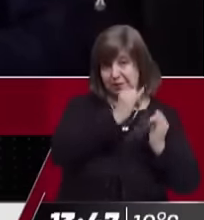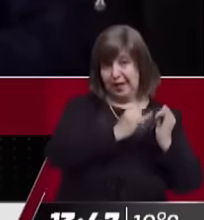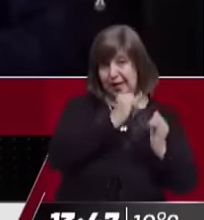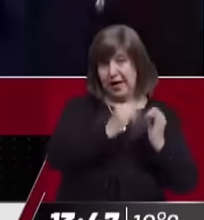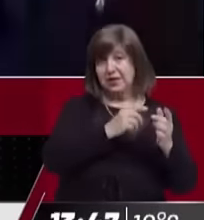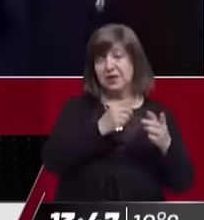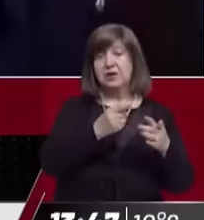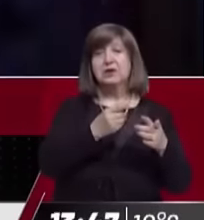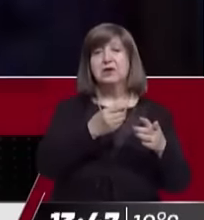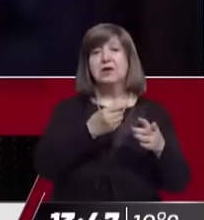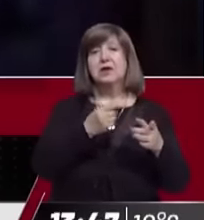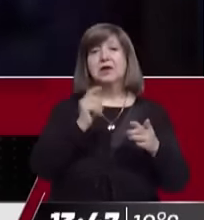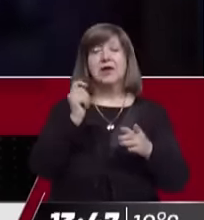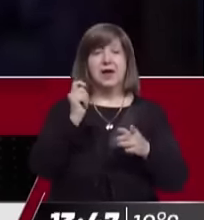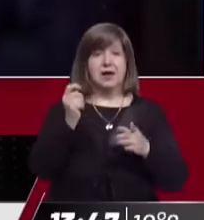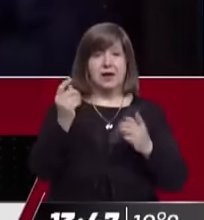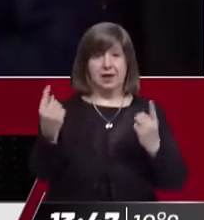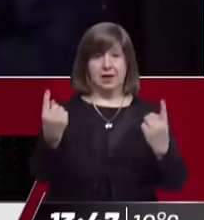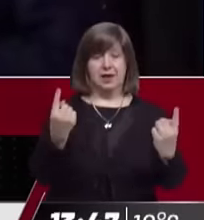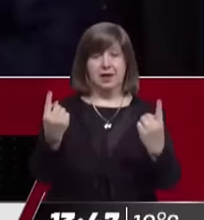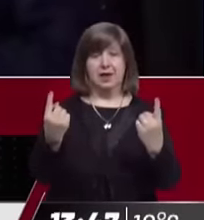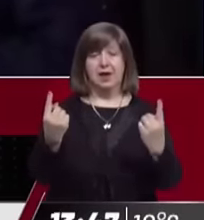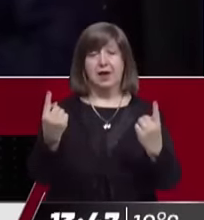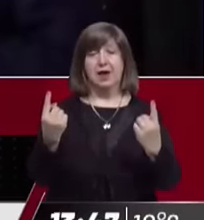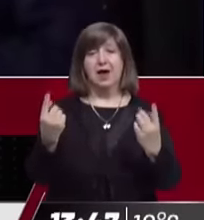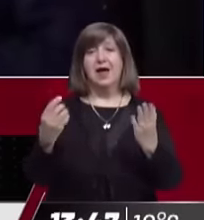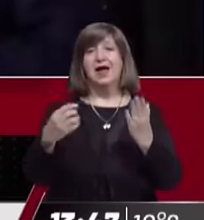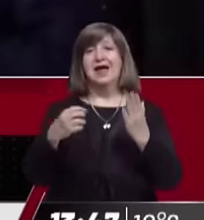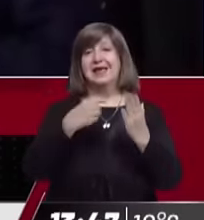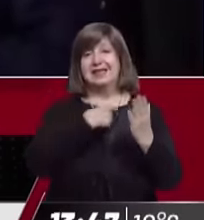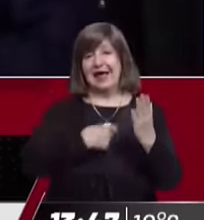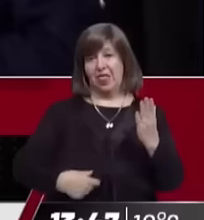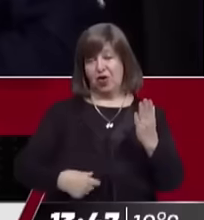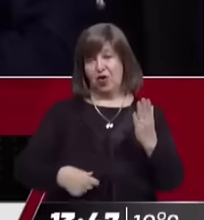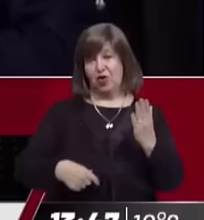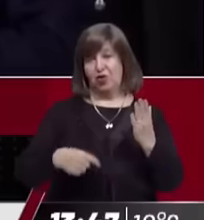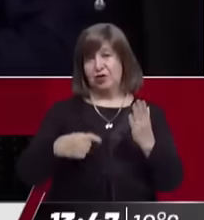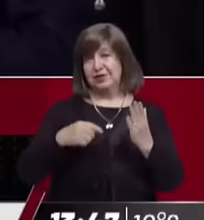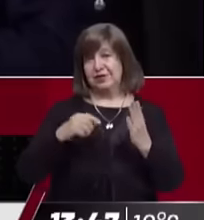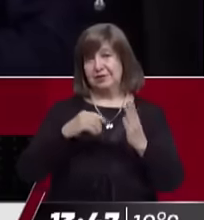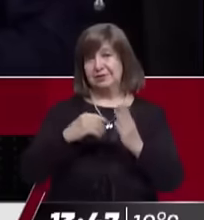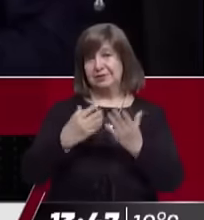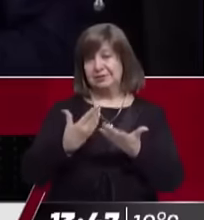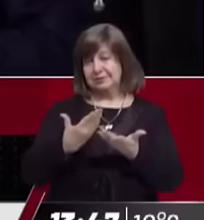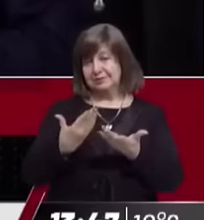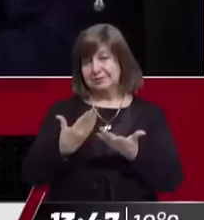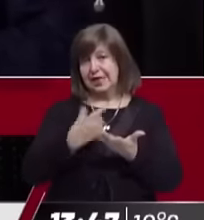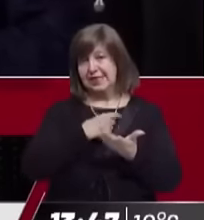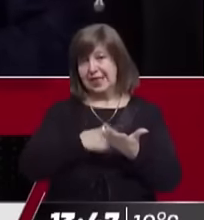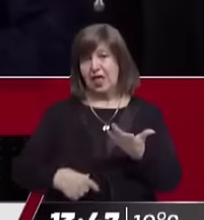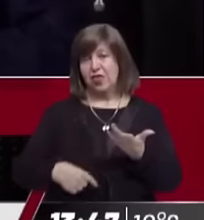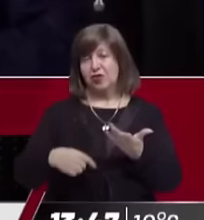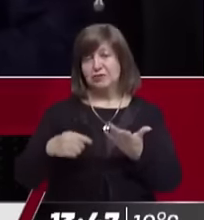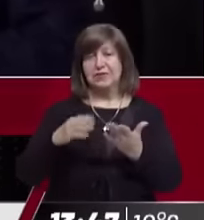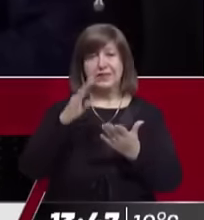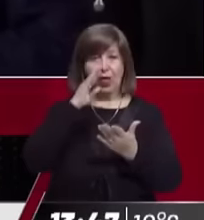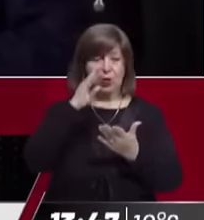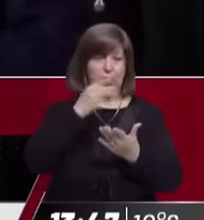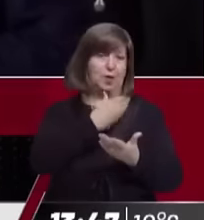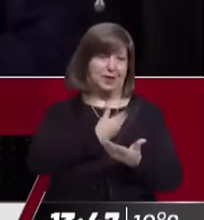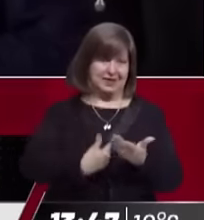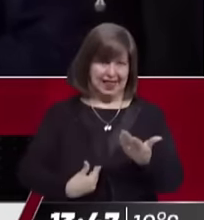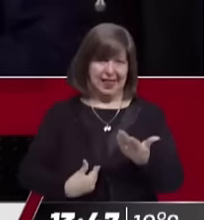que eso, por parte del Departamento de Estado, que en su página oficial, donde no suele hacer este tipo